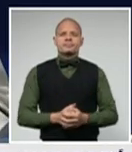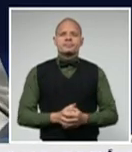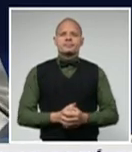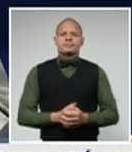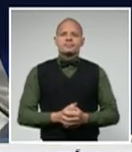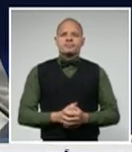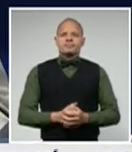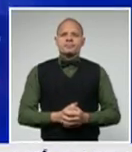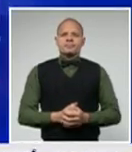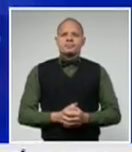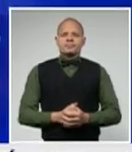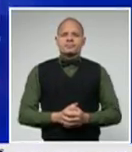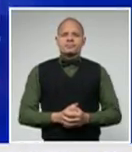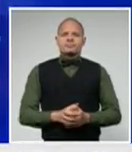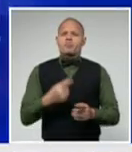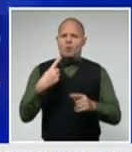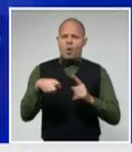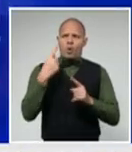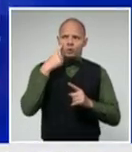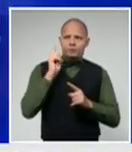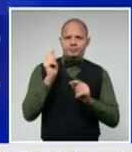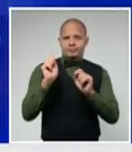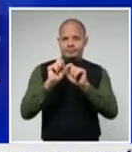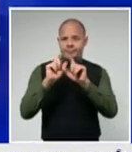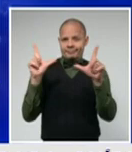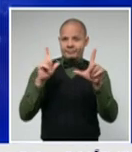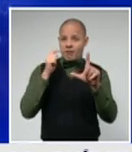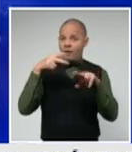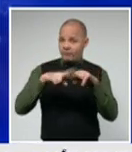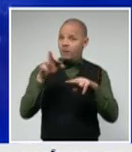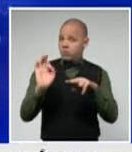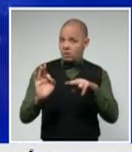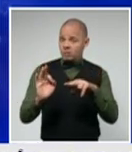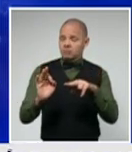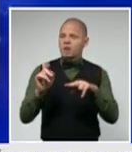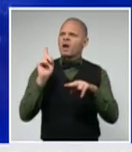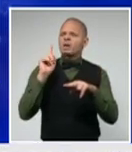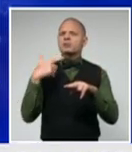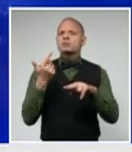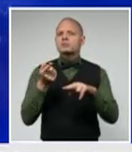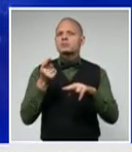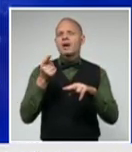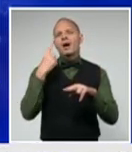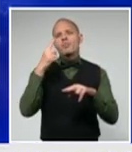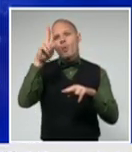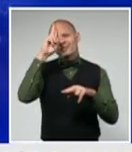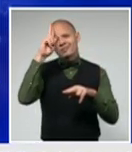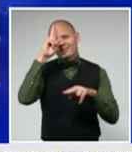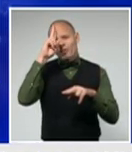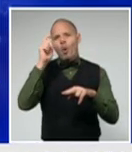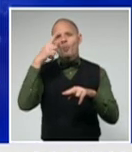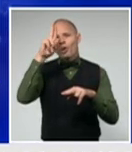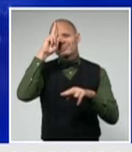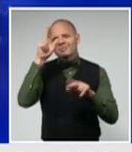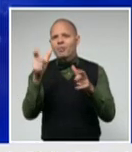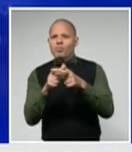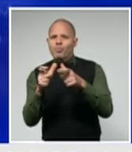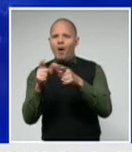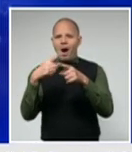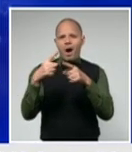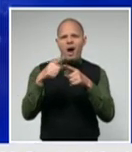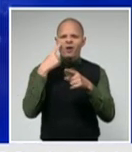vamos al otro mapa de La Habana, que es por áreas de salud, pues todavía con complejidad. Lo